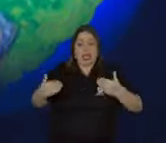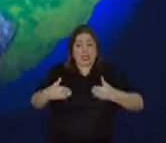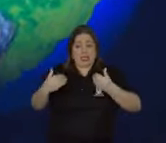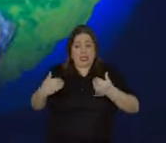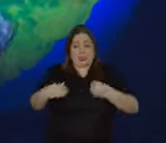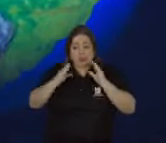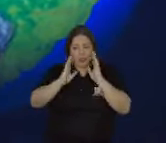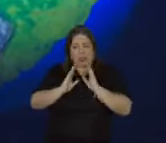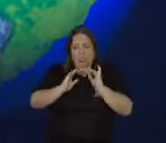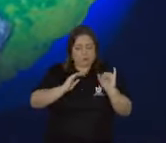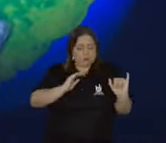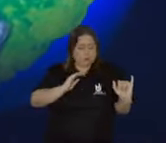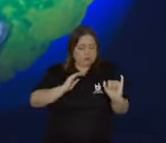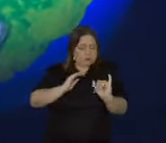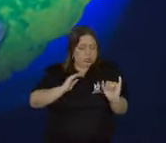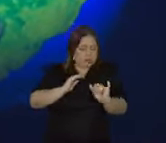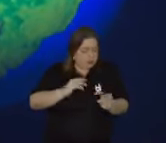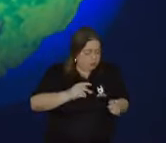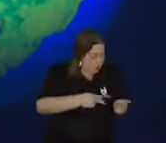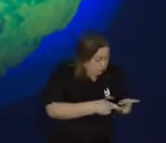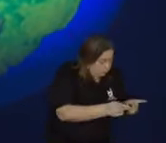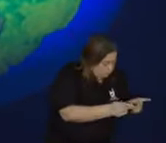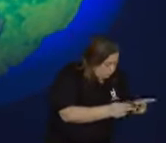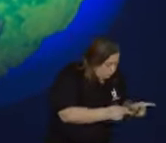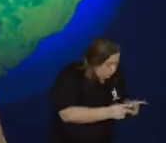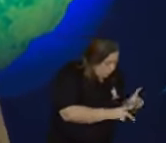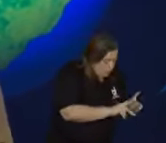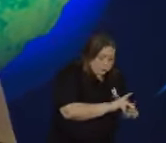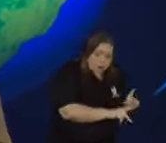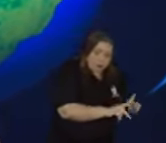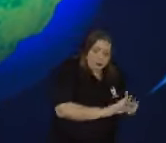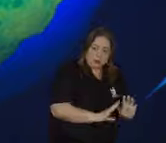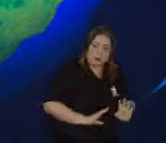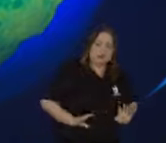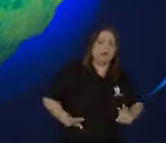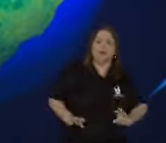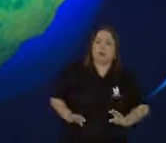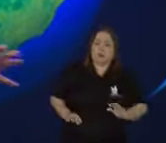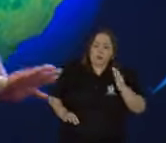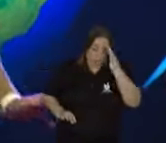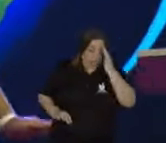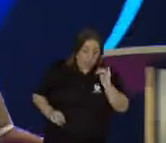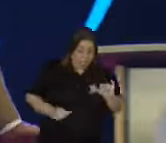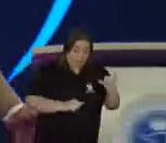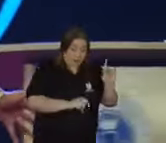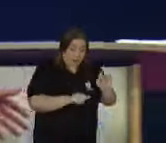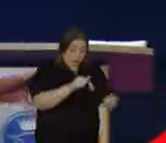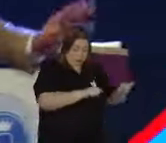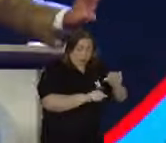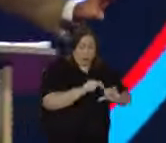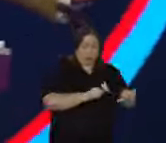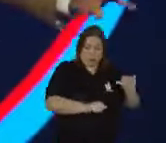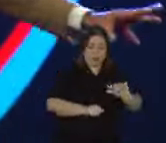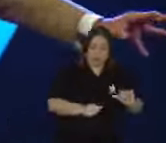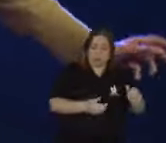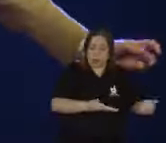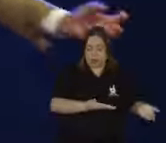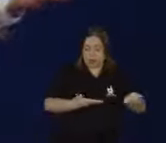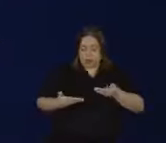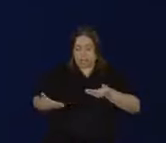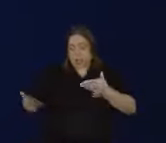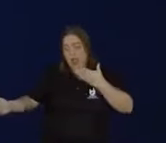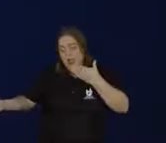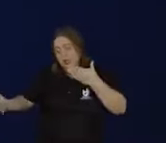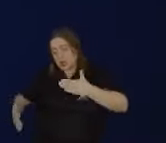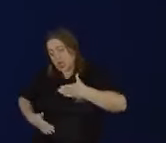siempre del mismo grupo de personas, con aquellos que más nos relacionamos, ¿sí o no? Piensa usted, ¿de